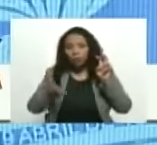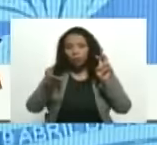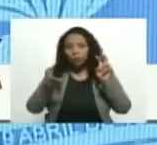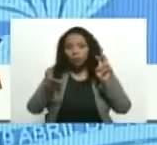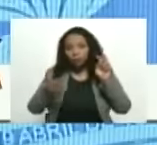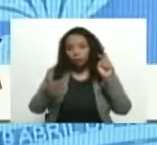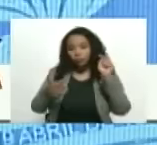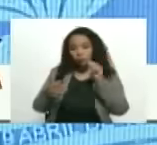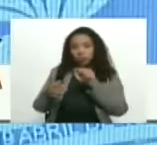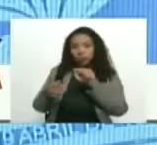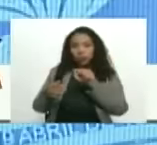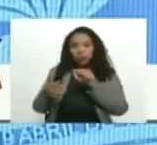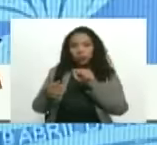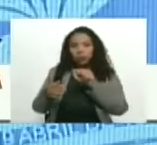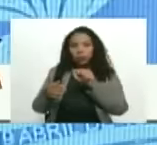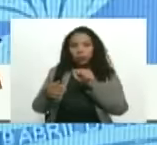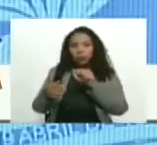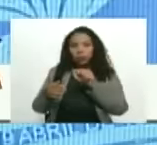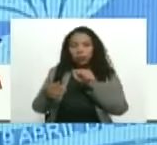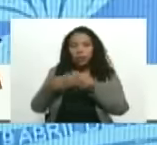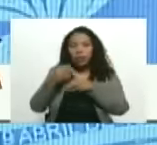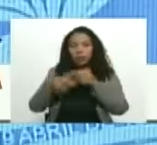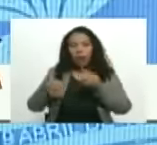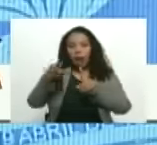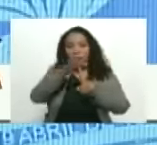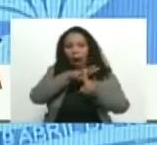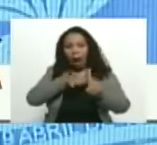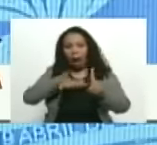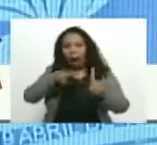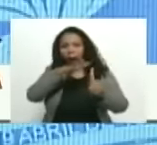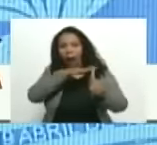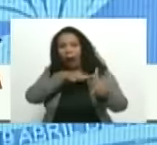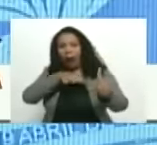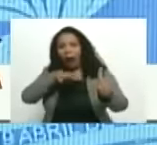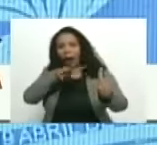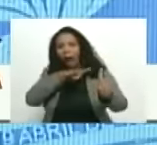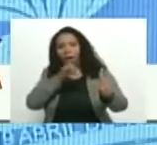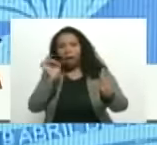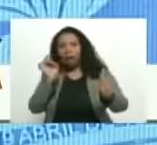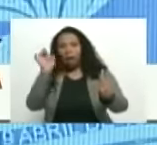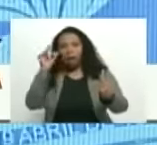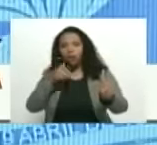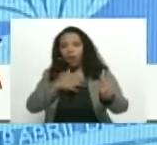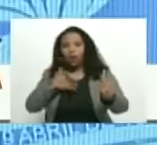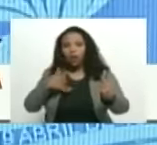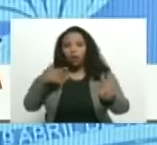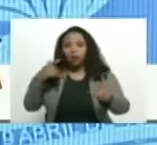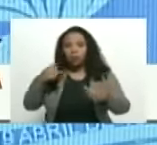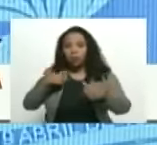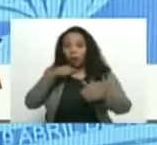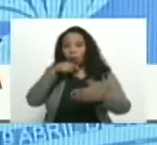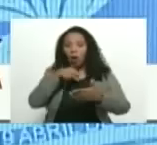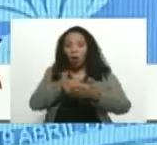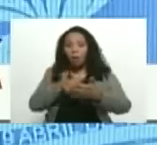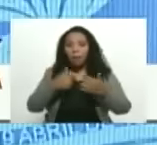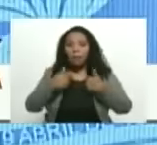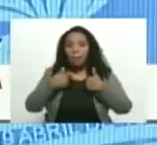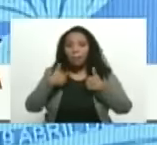que usurparon la voluntad y la identidad de venezolano, tengo derecho a saber si mi nombre está allí, me